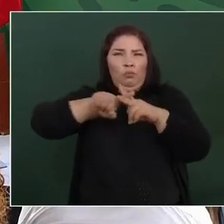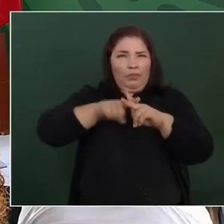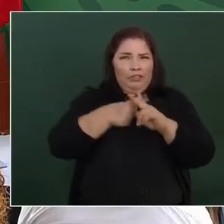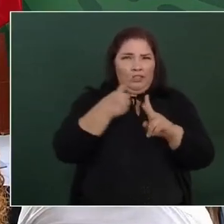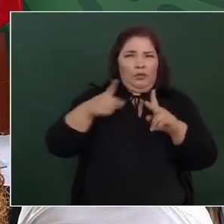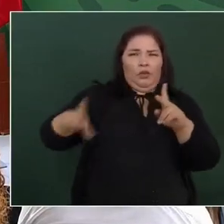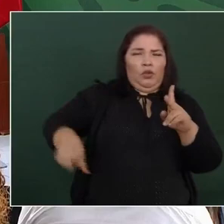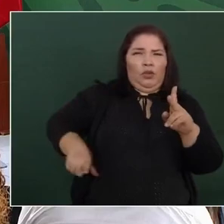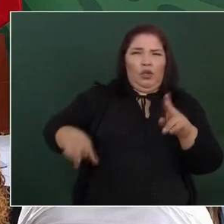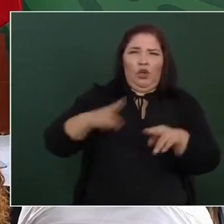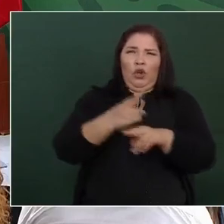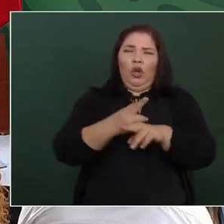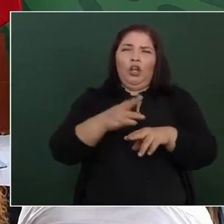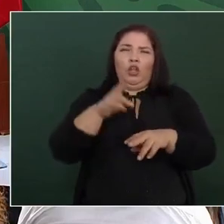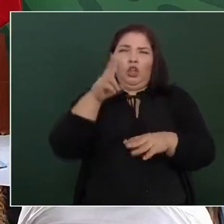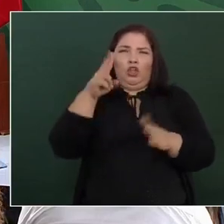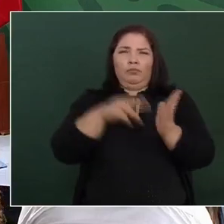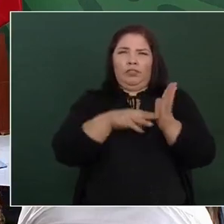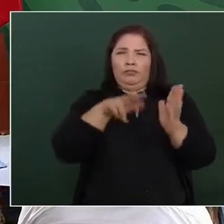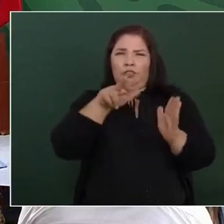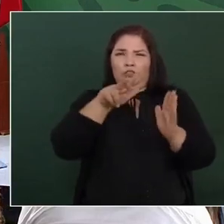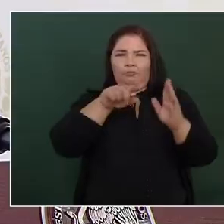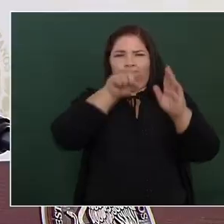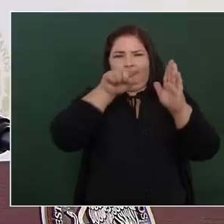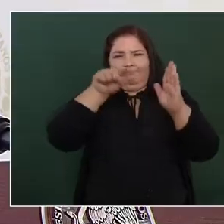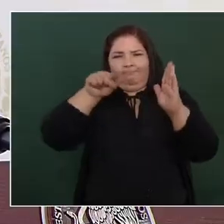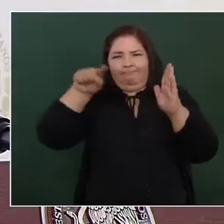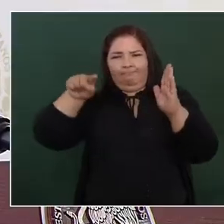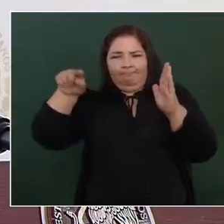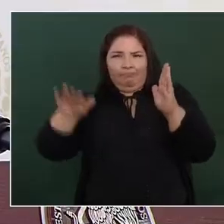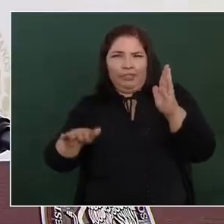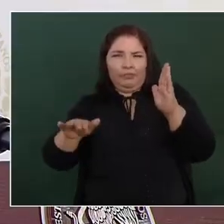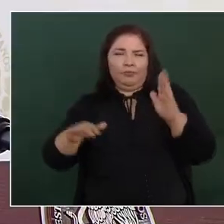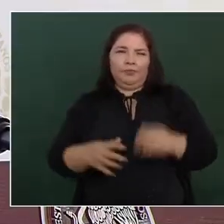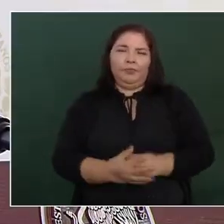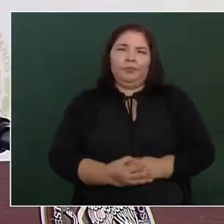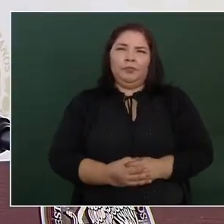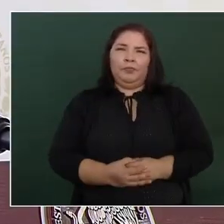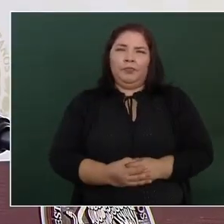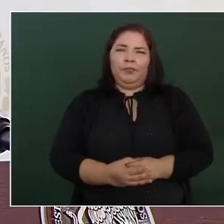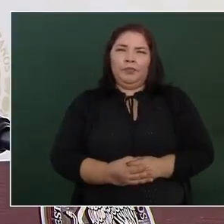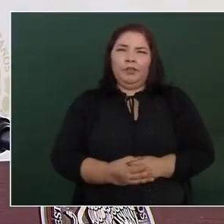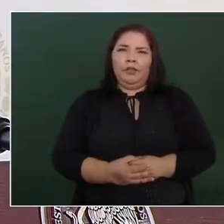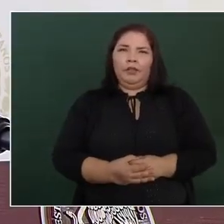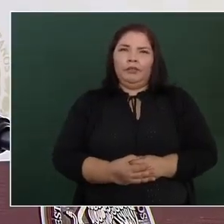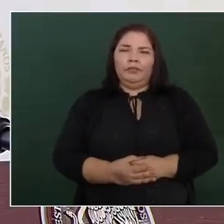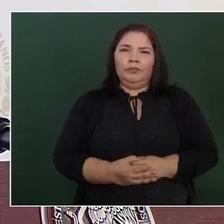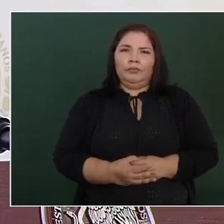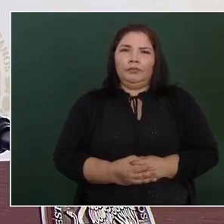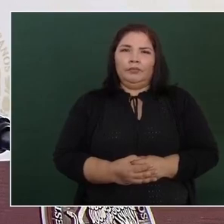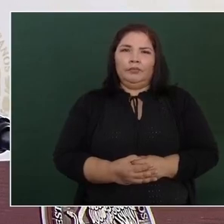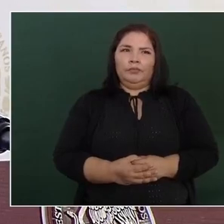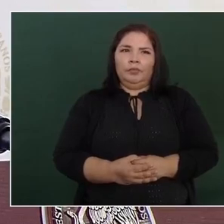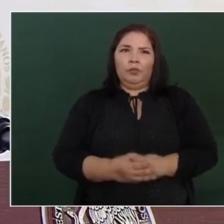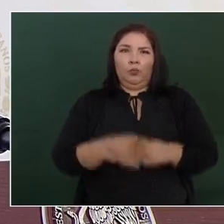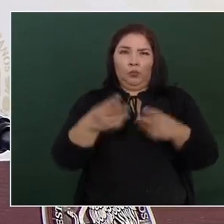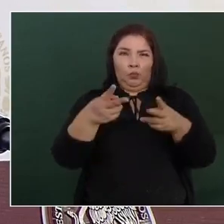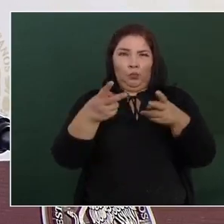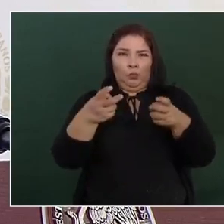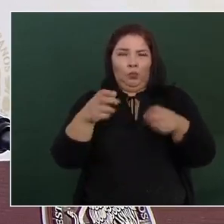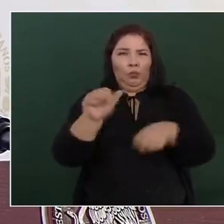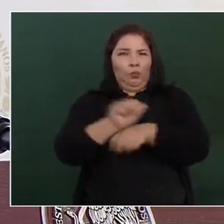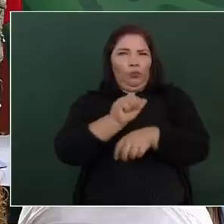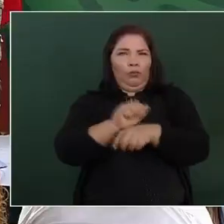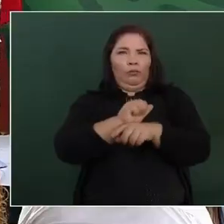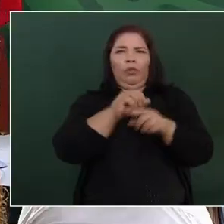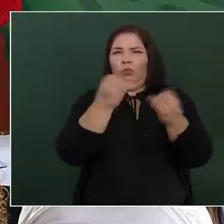el 2018 y ha ido hacia la baja. En cuanto a robo de vehículos,